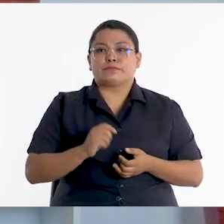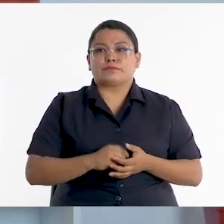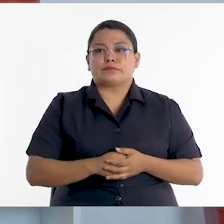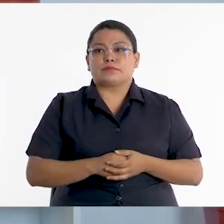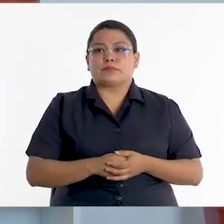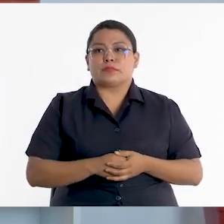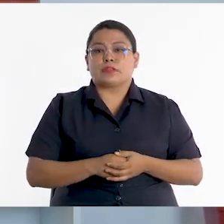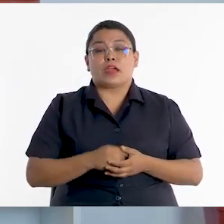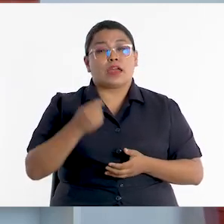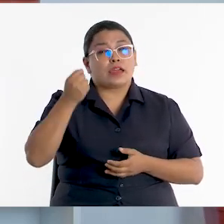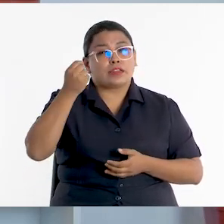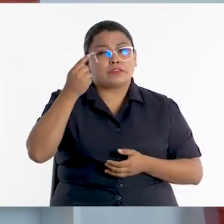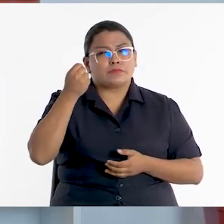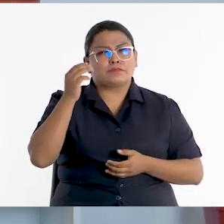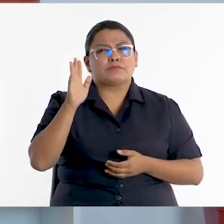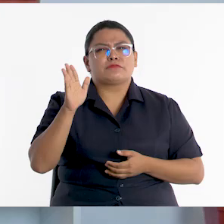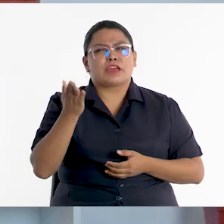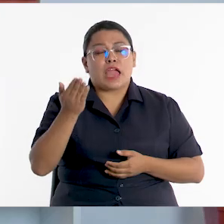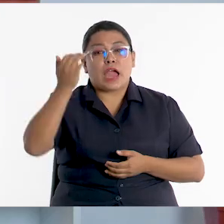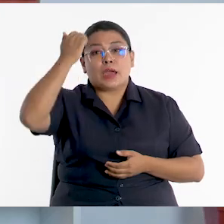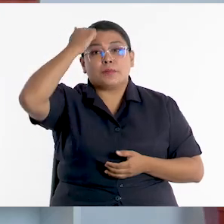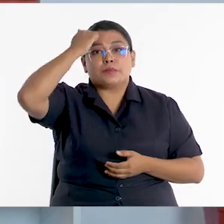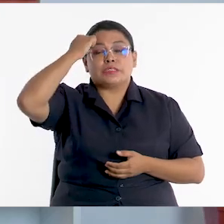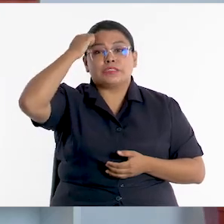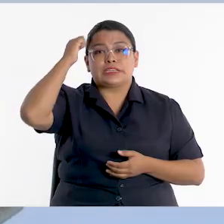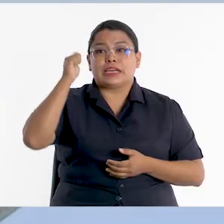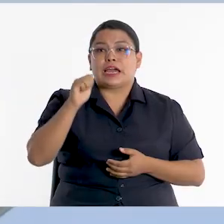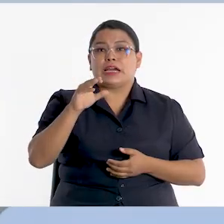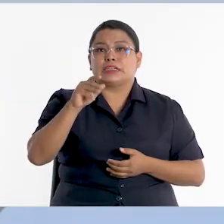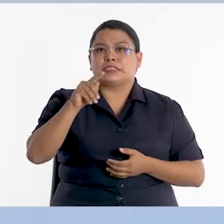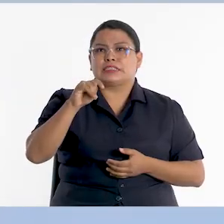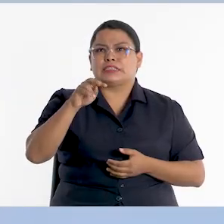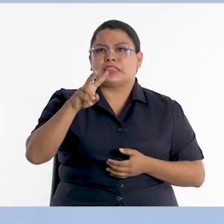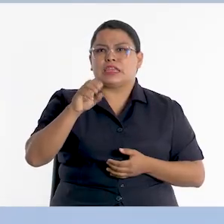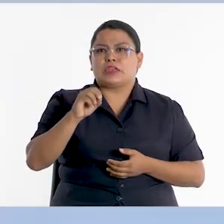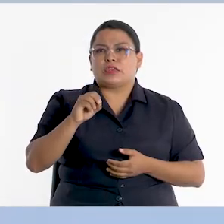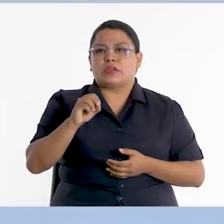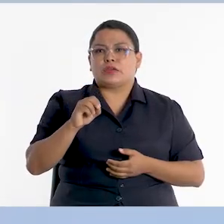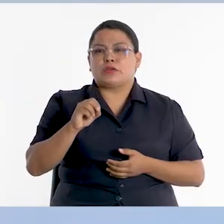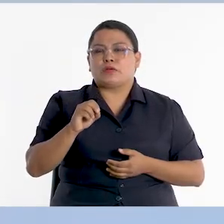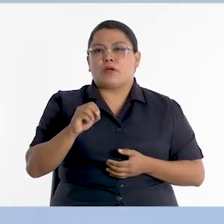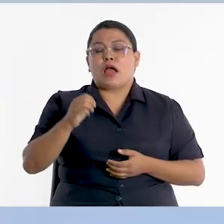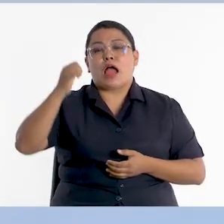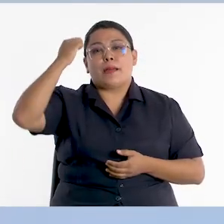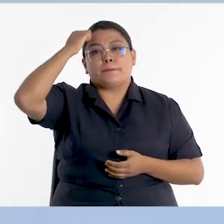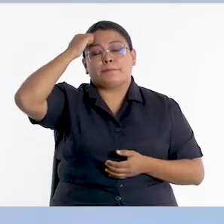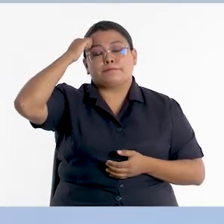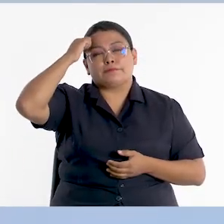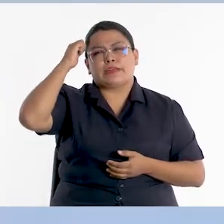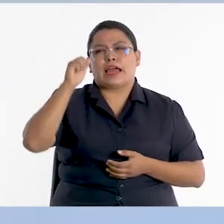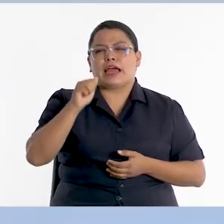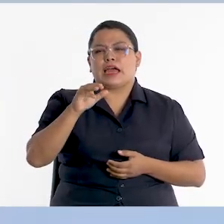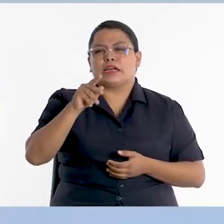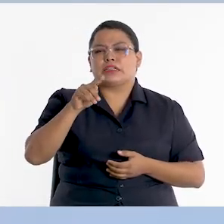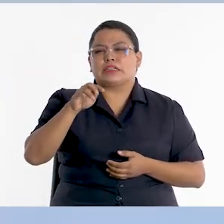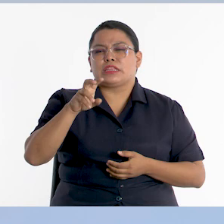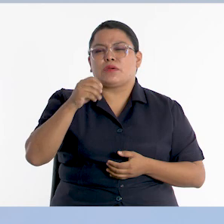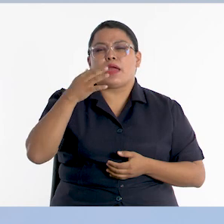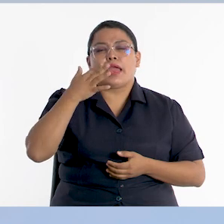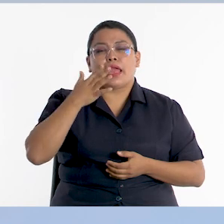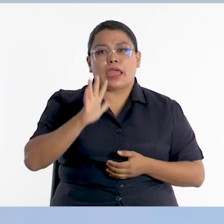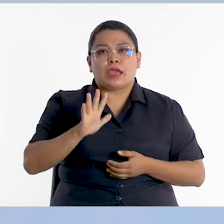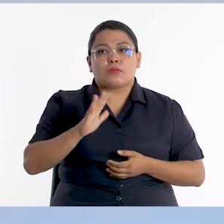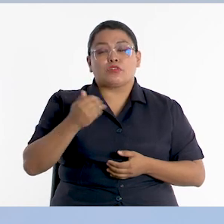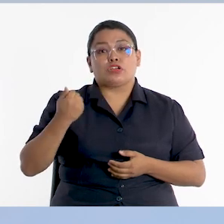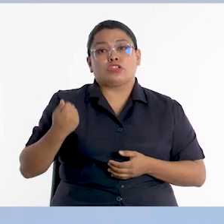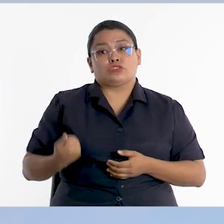¿Qué entiendes por aprendizaje activo? Casos de aprendizaje activo son, por ejemplo,